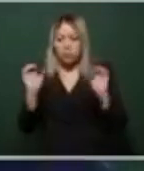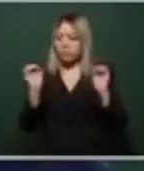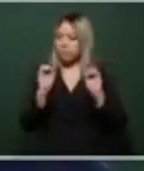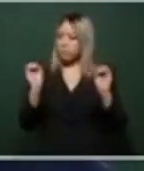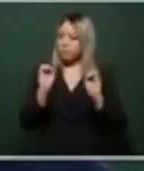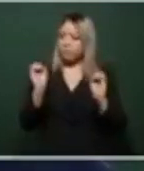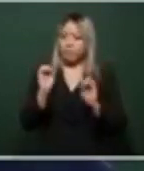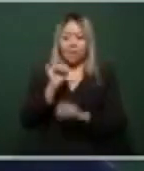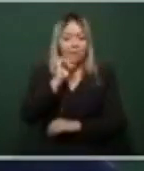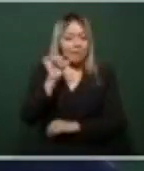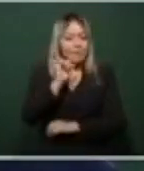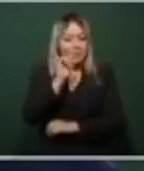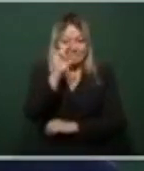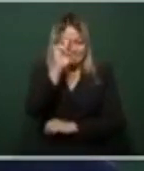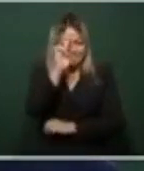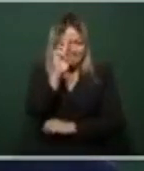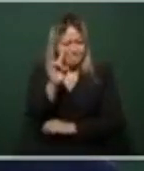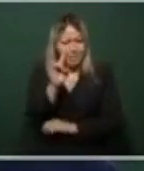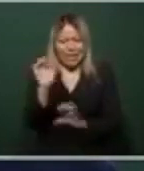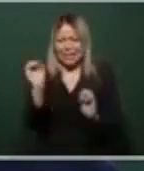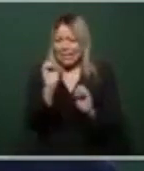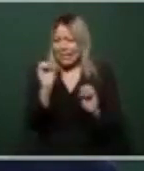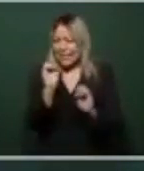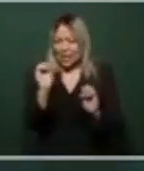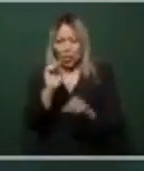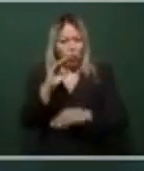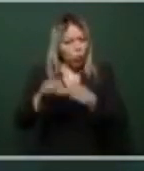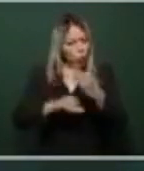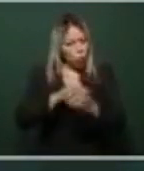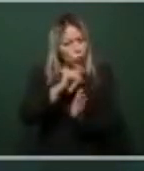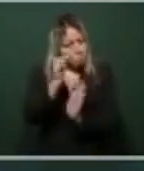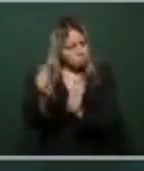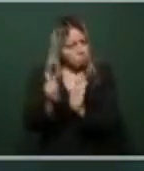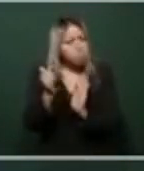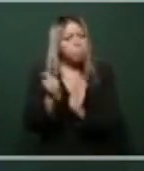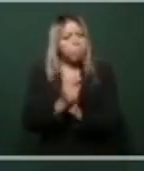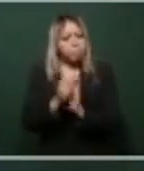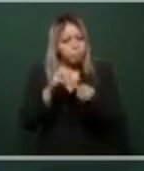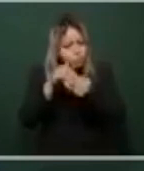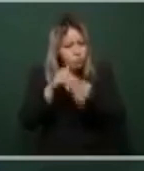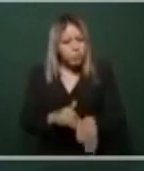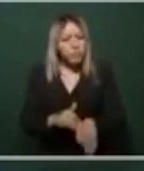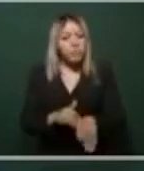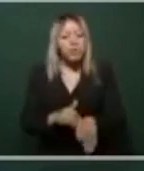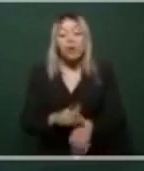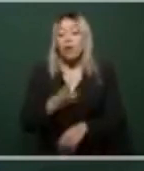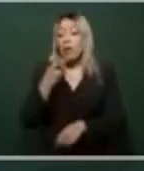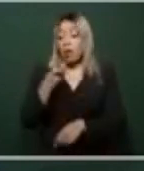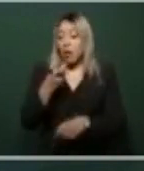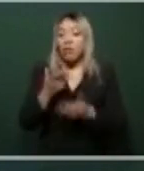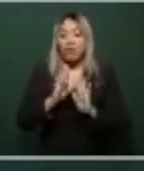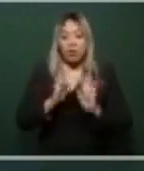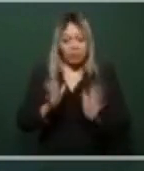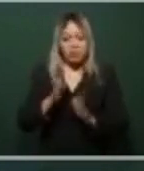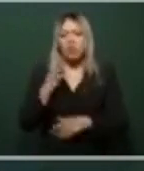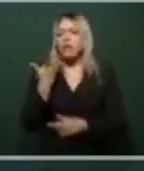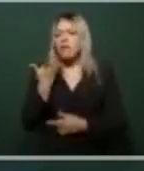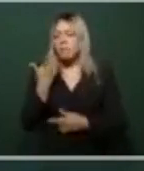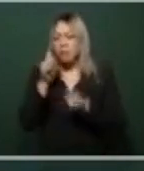cero corrupción, cero impunidad. Entonces, ya se está tratando el